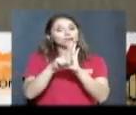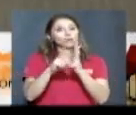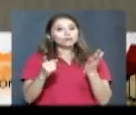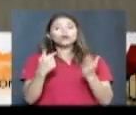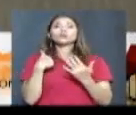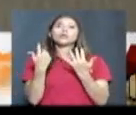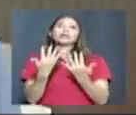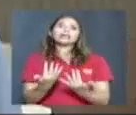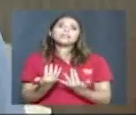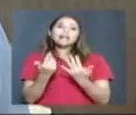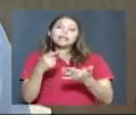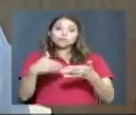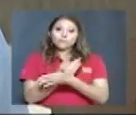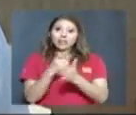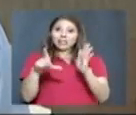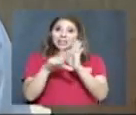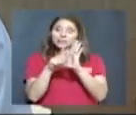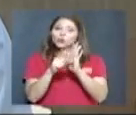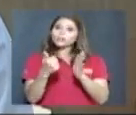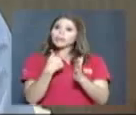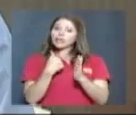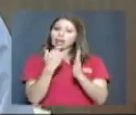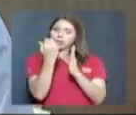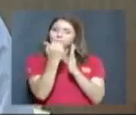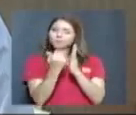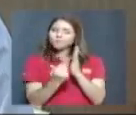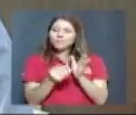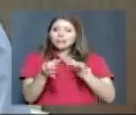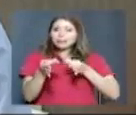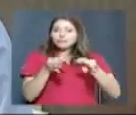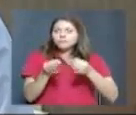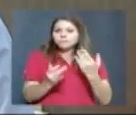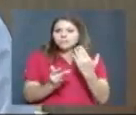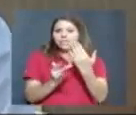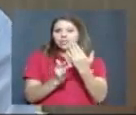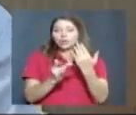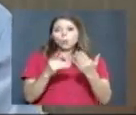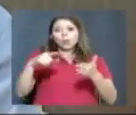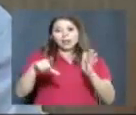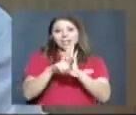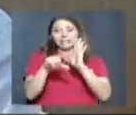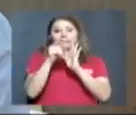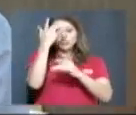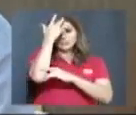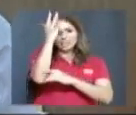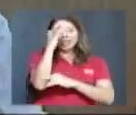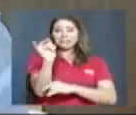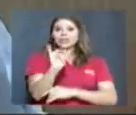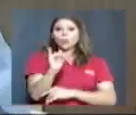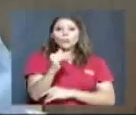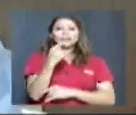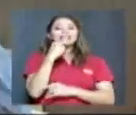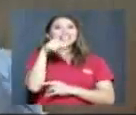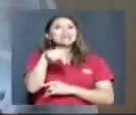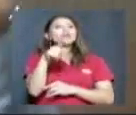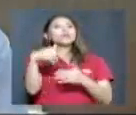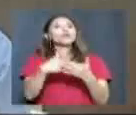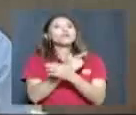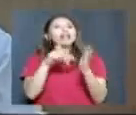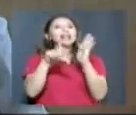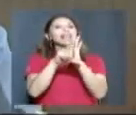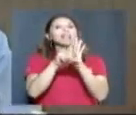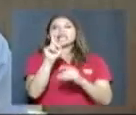esta legislación pues, tenga un buen componente técnico, que sea una legislación inteligente, como la que mencionaban por acá, que toma en cuenta no solo lo que